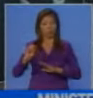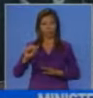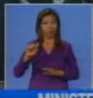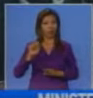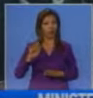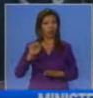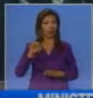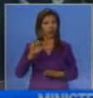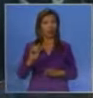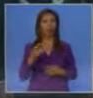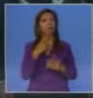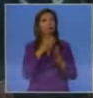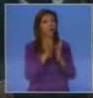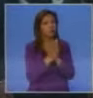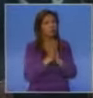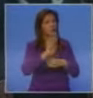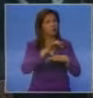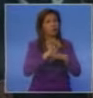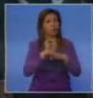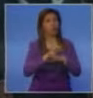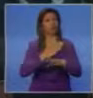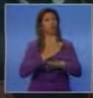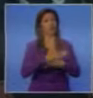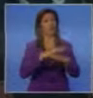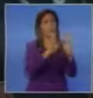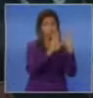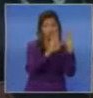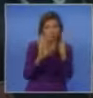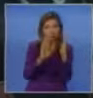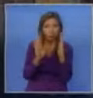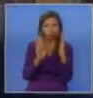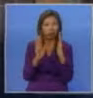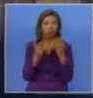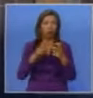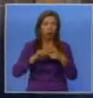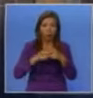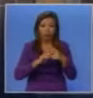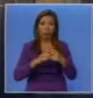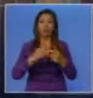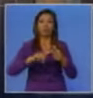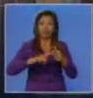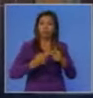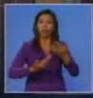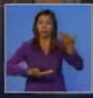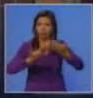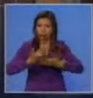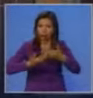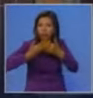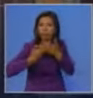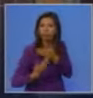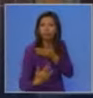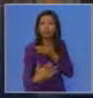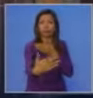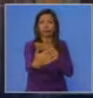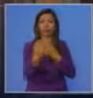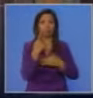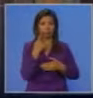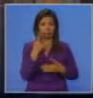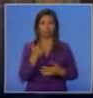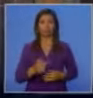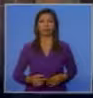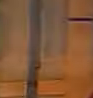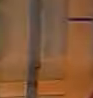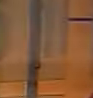ciudadanía que esté en alerta ante todo lo que pueda pasar a partir de estos hechos. Con esto regresamos a estudio contigo, María Josefa. Muy buenas